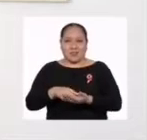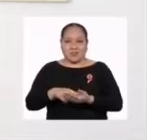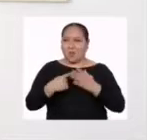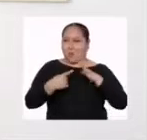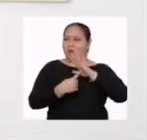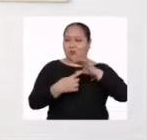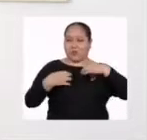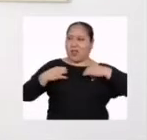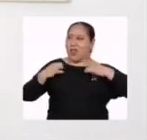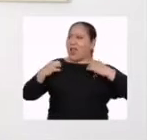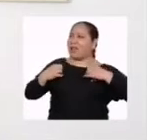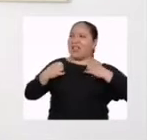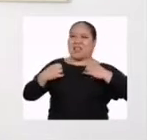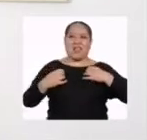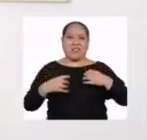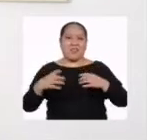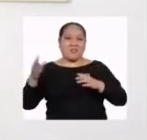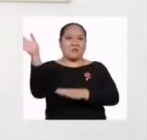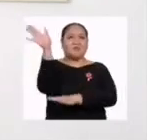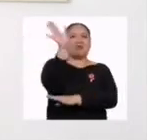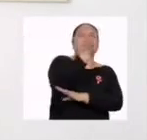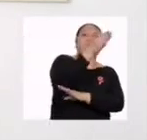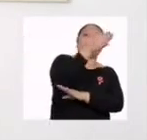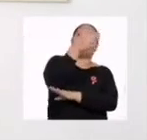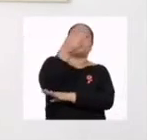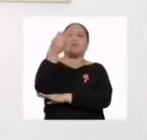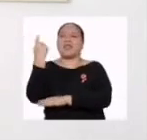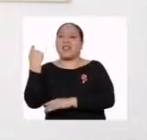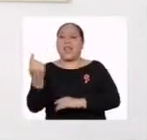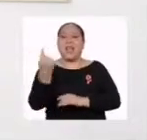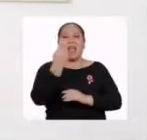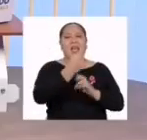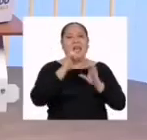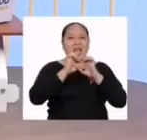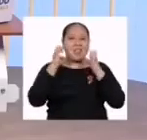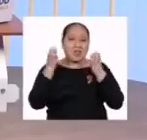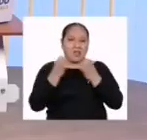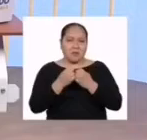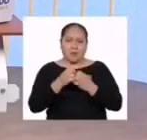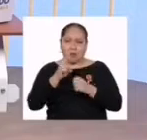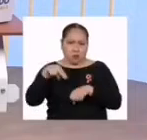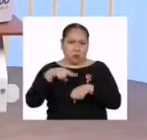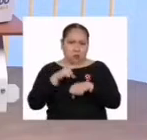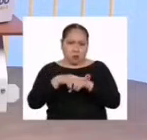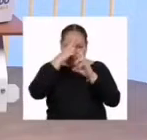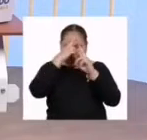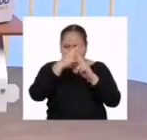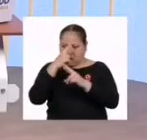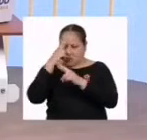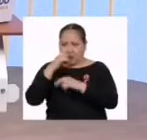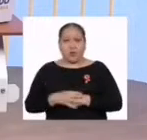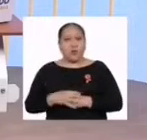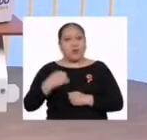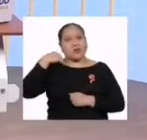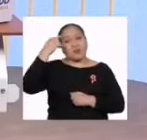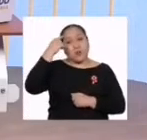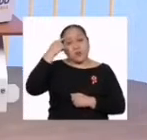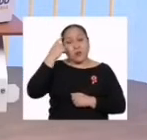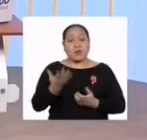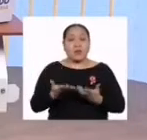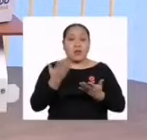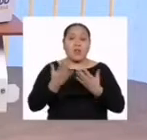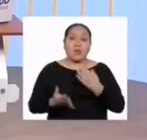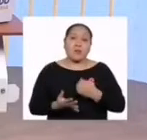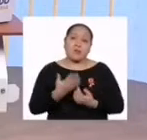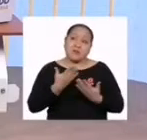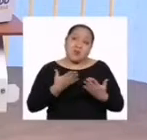sus camisetas y flameaban los banderines de sus respectivos equipos. Bueno, yo creo que las cosas pueden mejorar